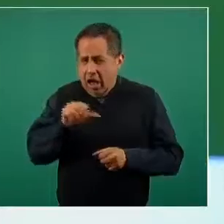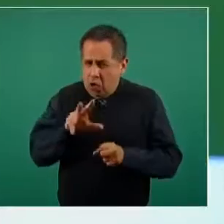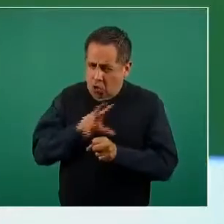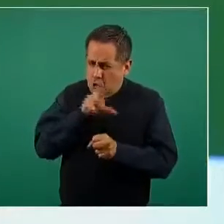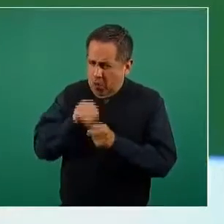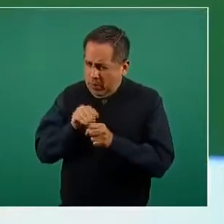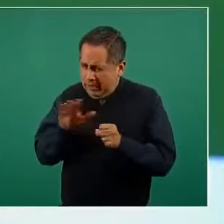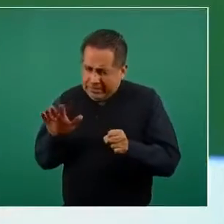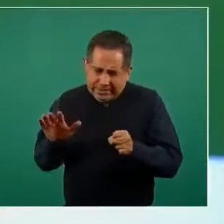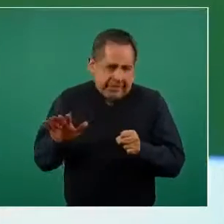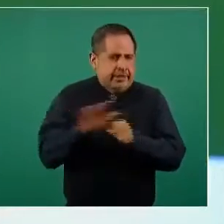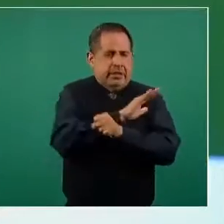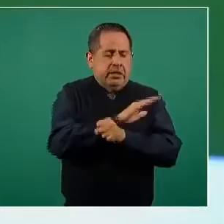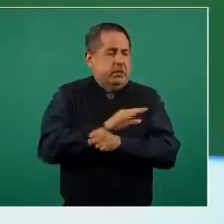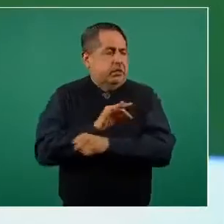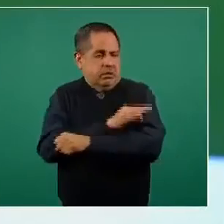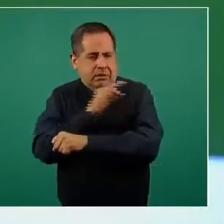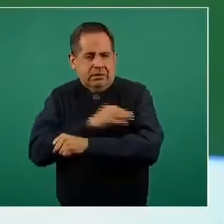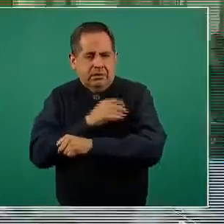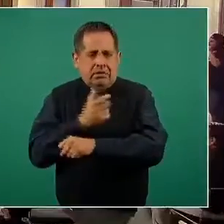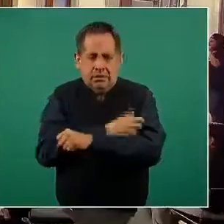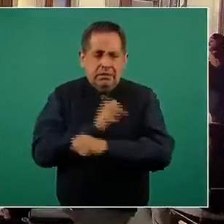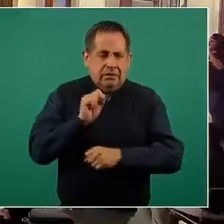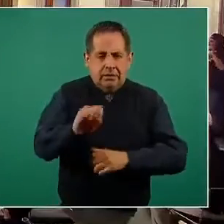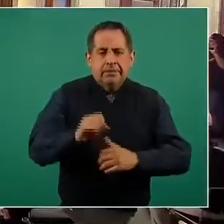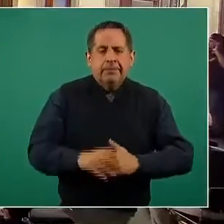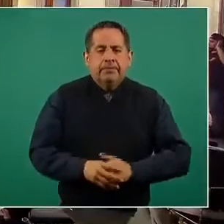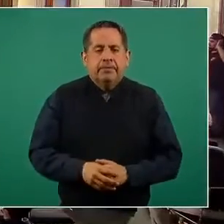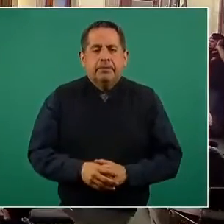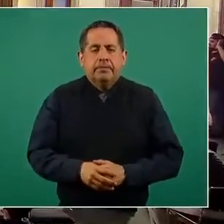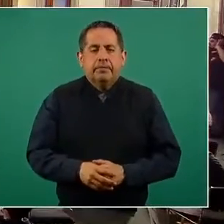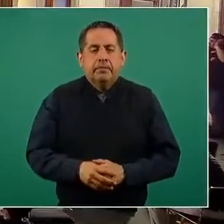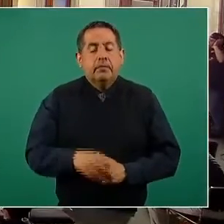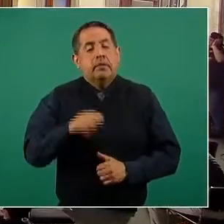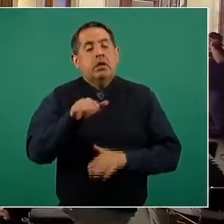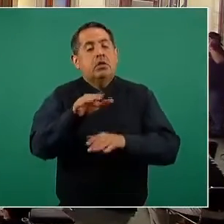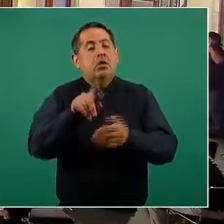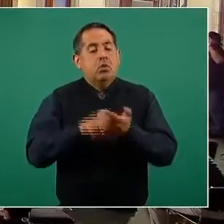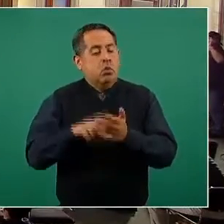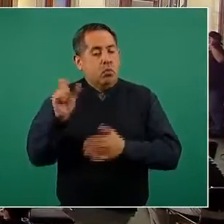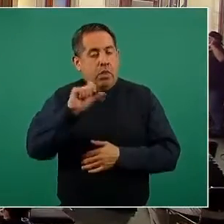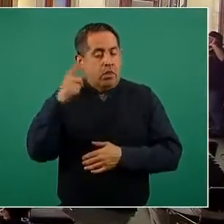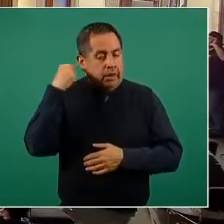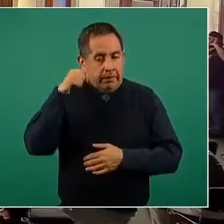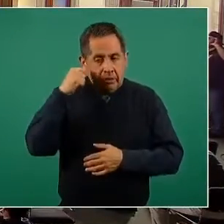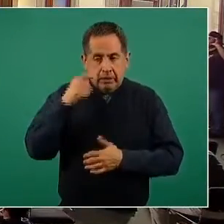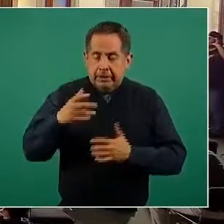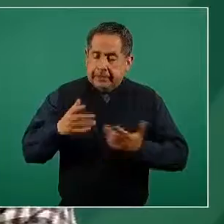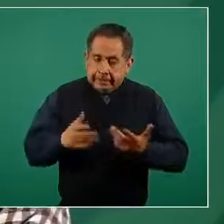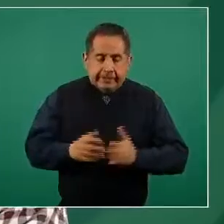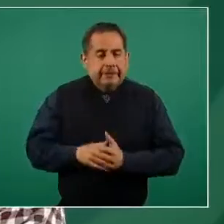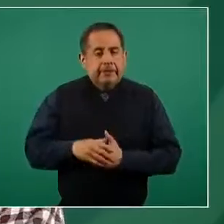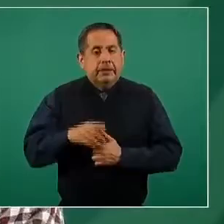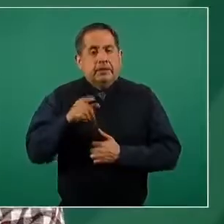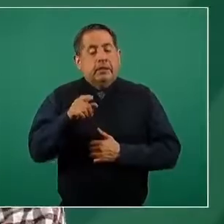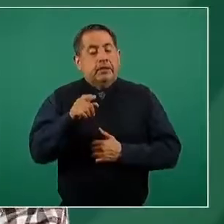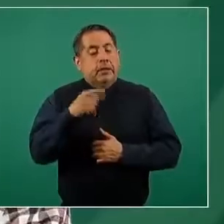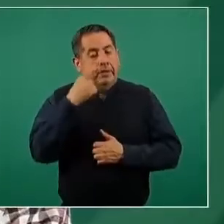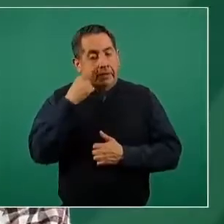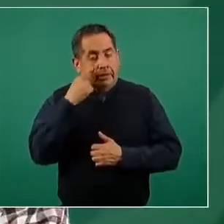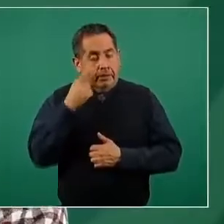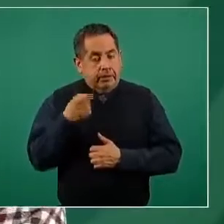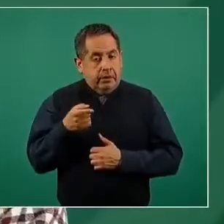va a ser vacunado en ese sentido. Muchas gracias. Y respecto a cuándo va a llegar a Tabasco, va a llegar en